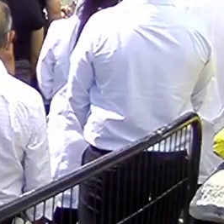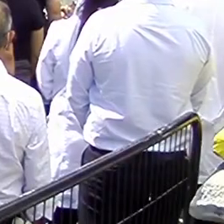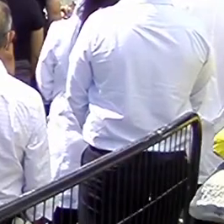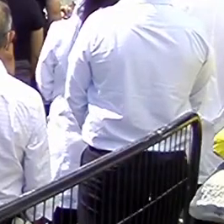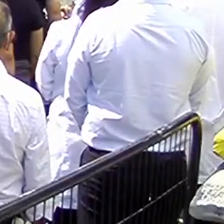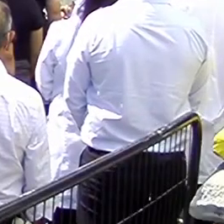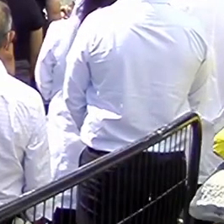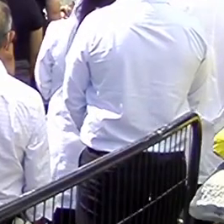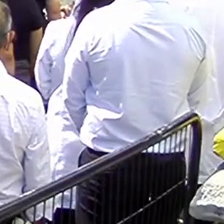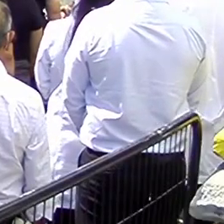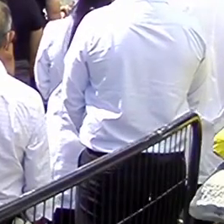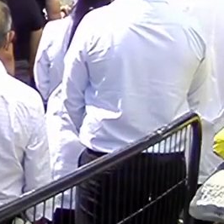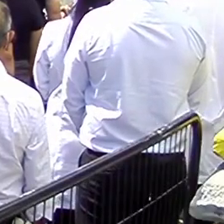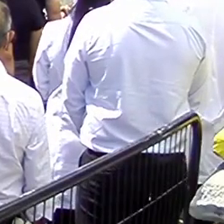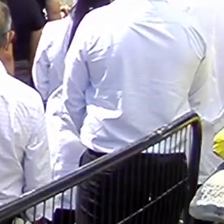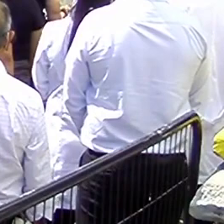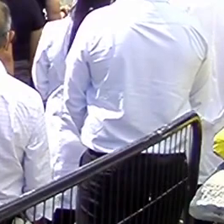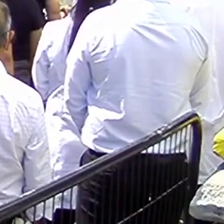¡Gracias!